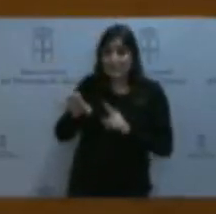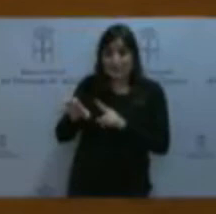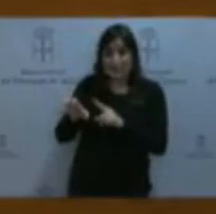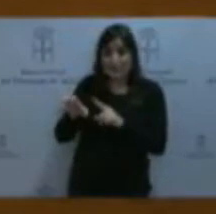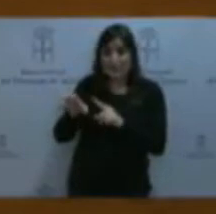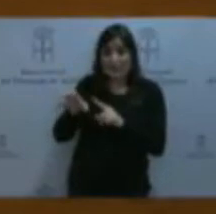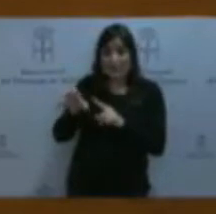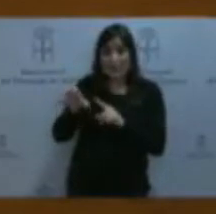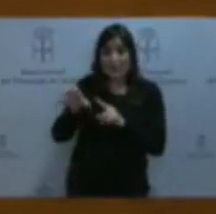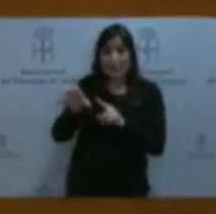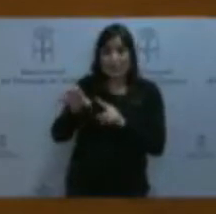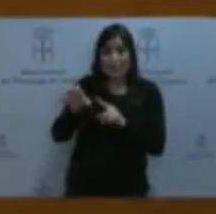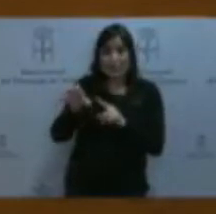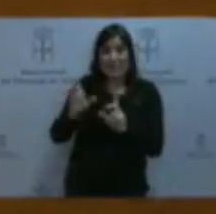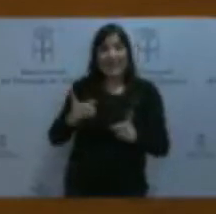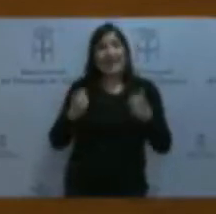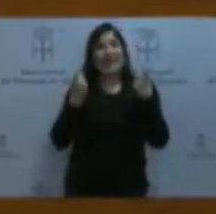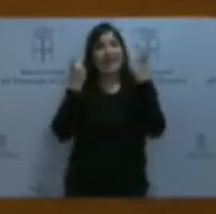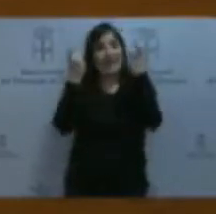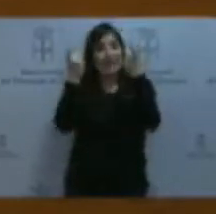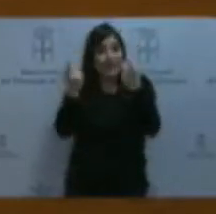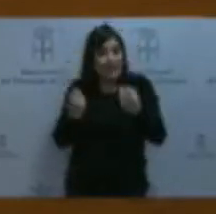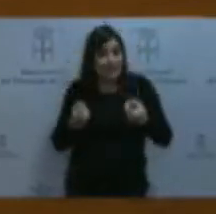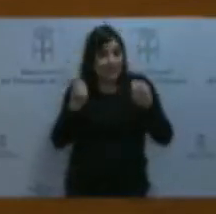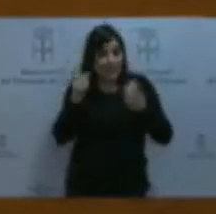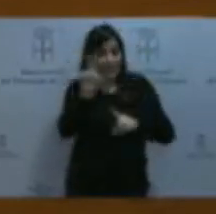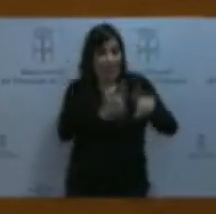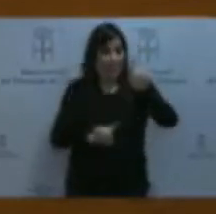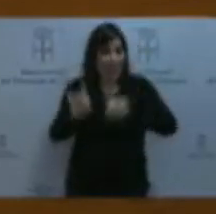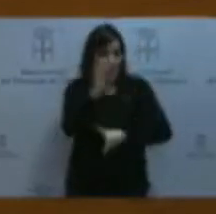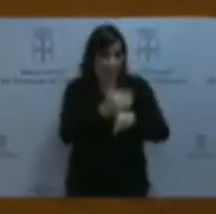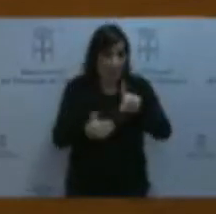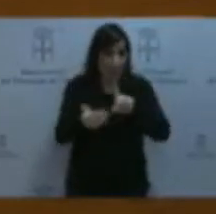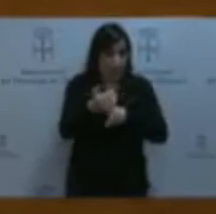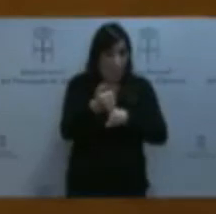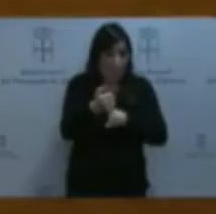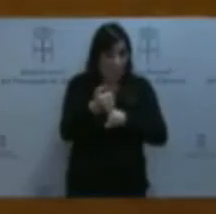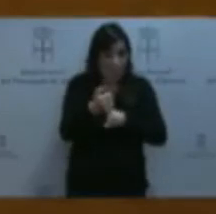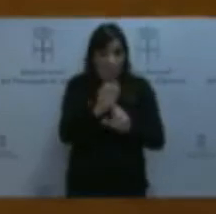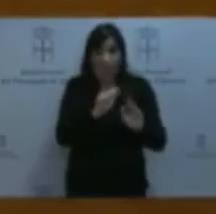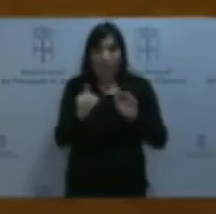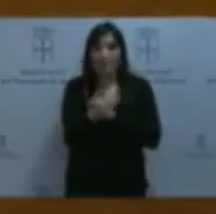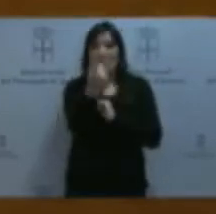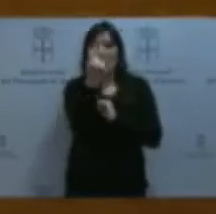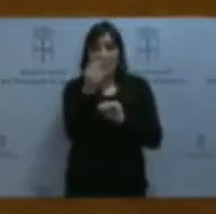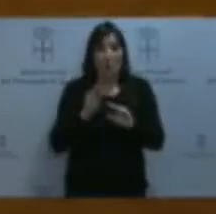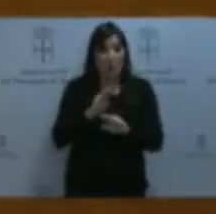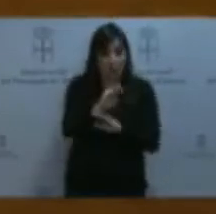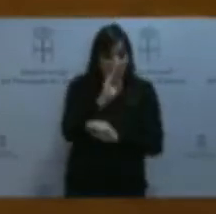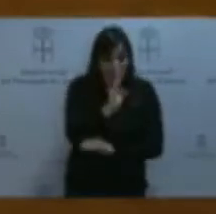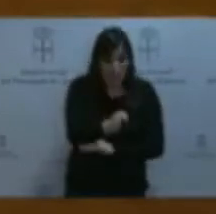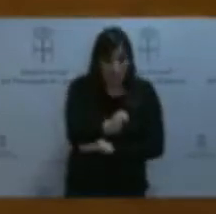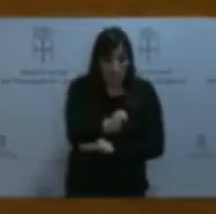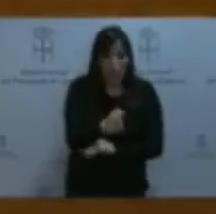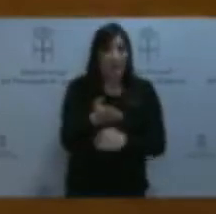intentar solucionar el problema limitándose a ayudas económicas directas, pues realmente no